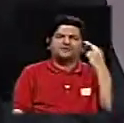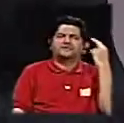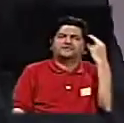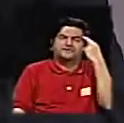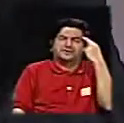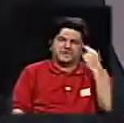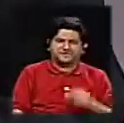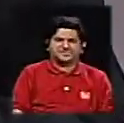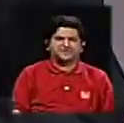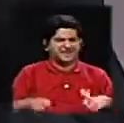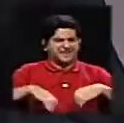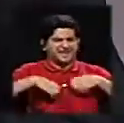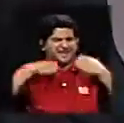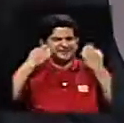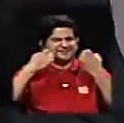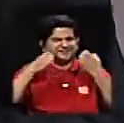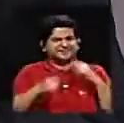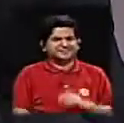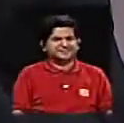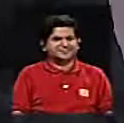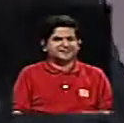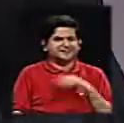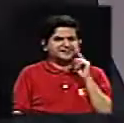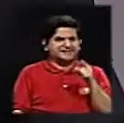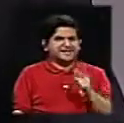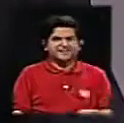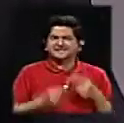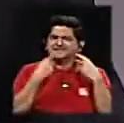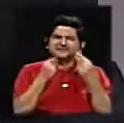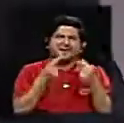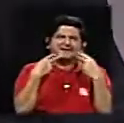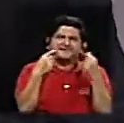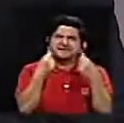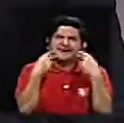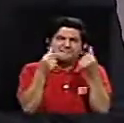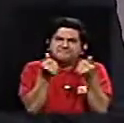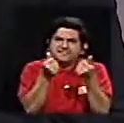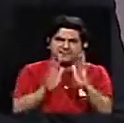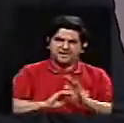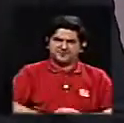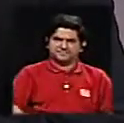que existe esta premura, por decirlo así,